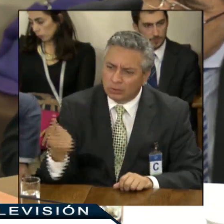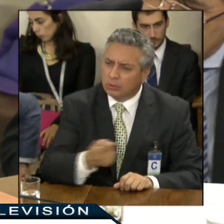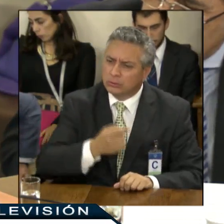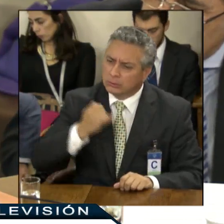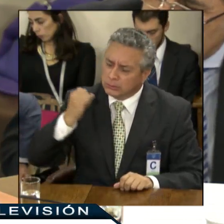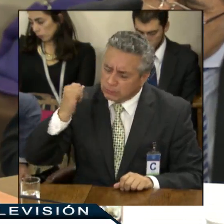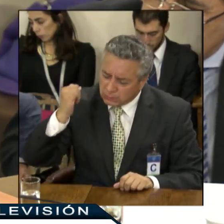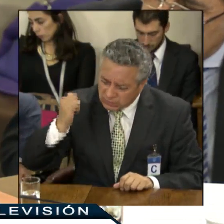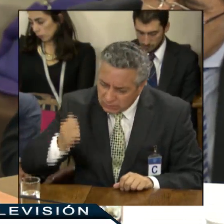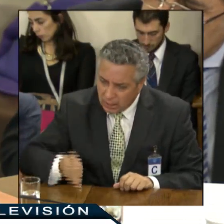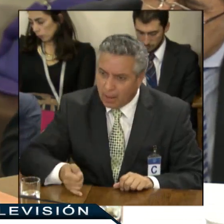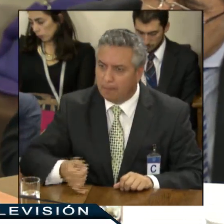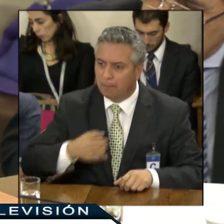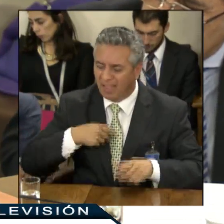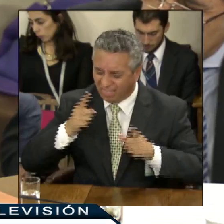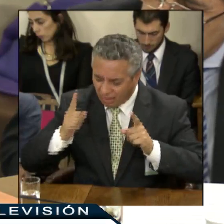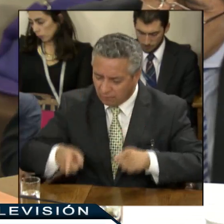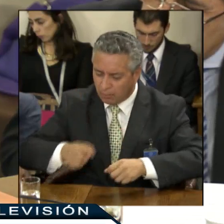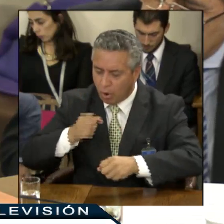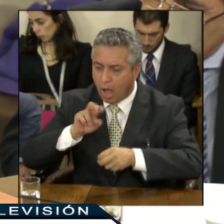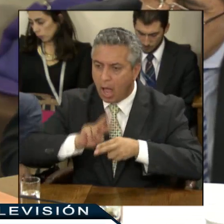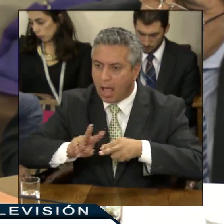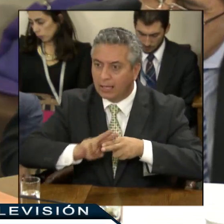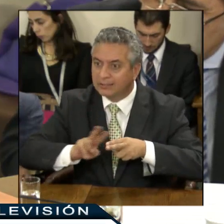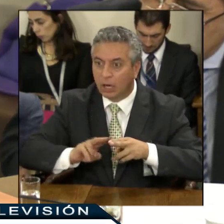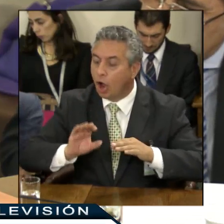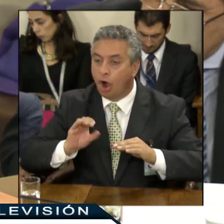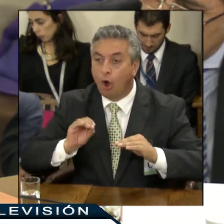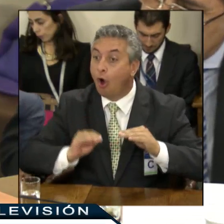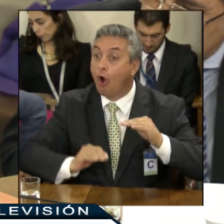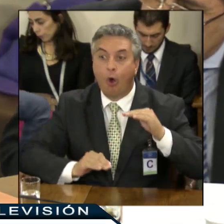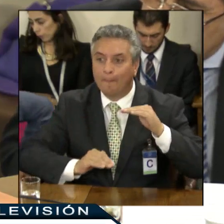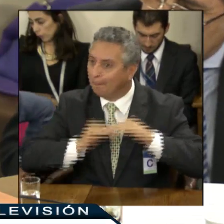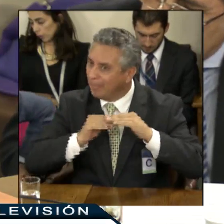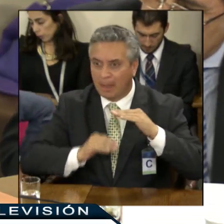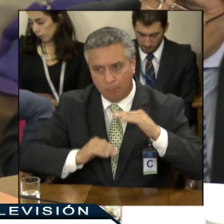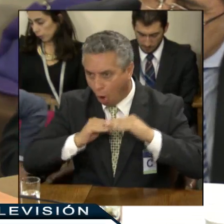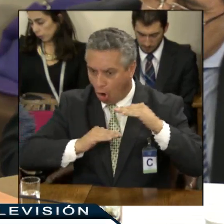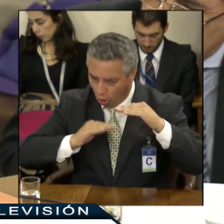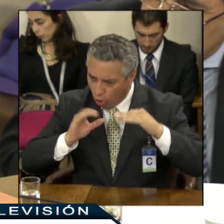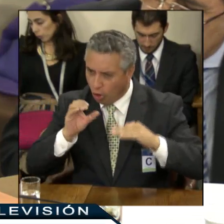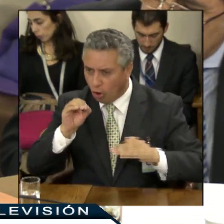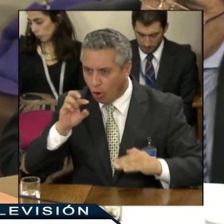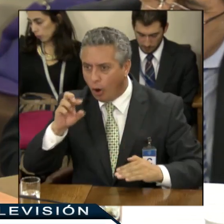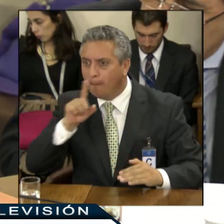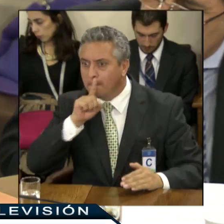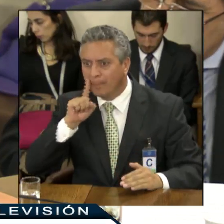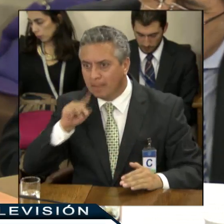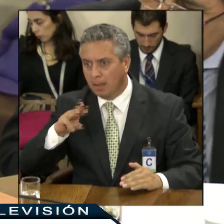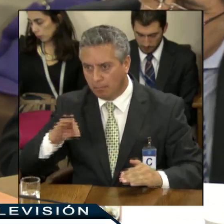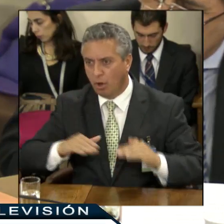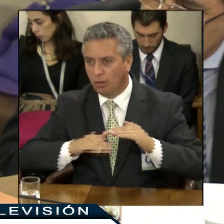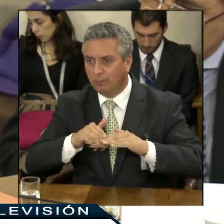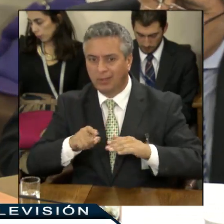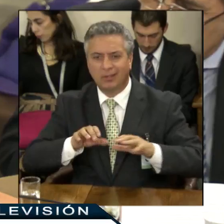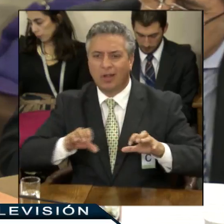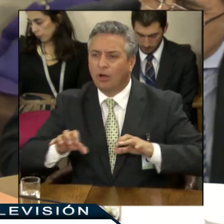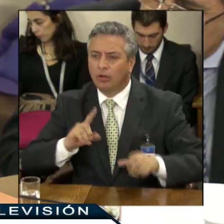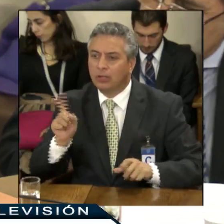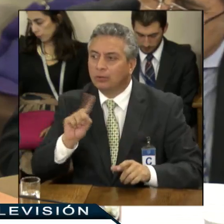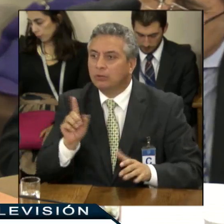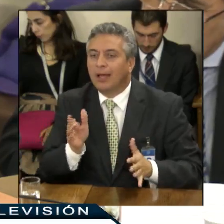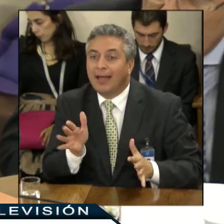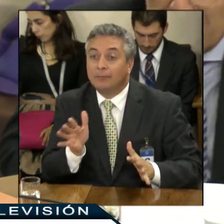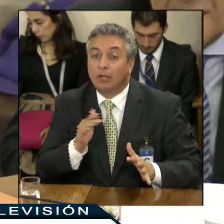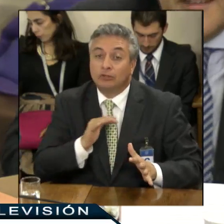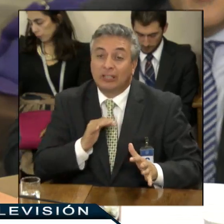que tratar de hacer lo óptimo siempre yo creo que esto Esta esta cosa de de no quizás no en la medida de lo